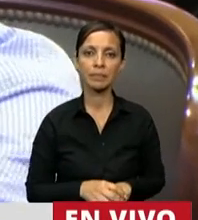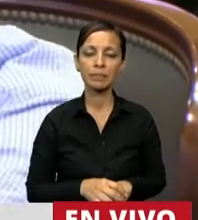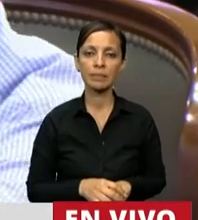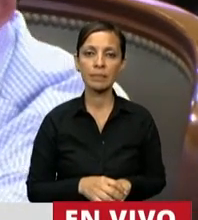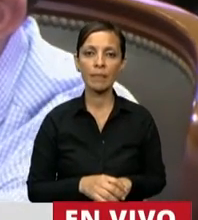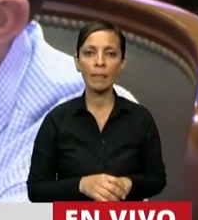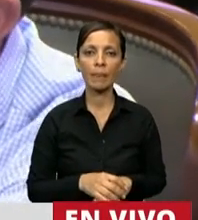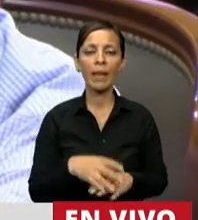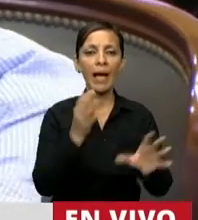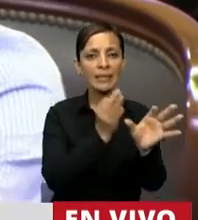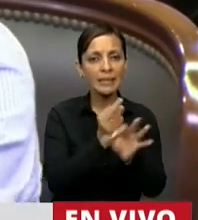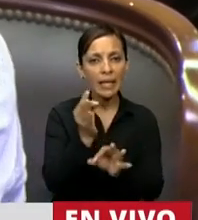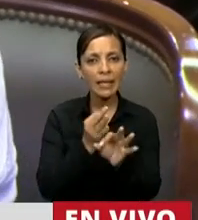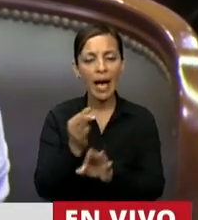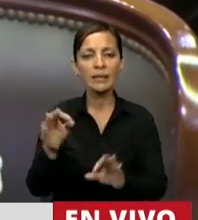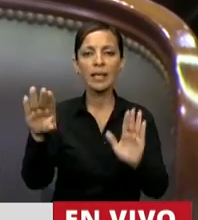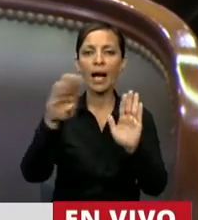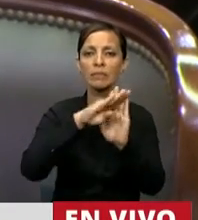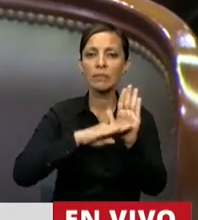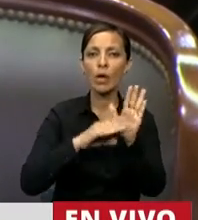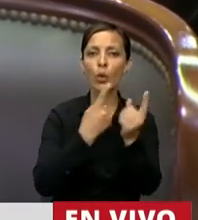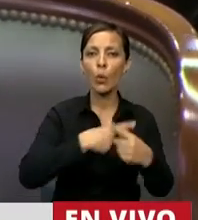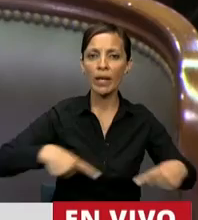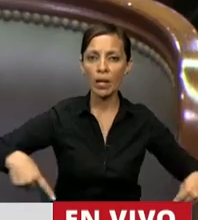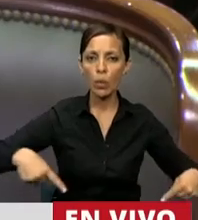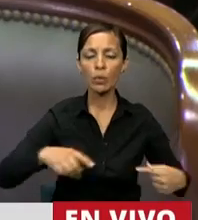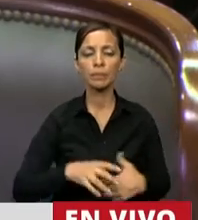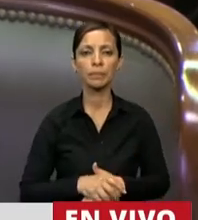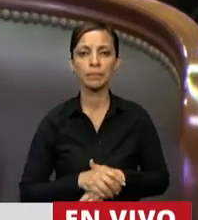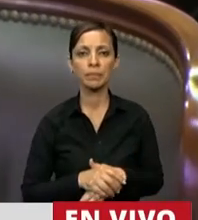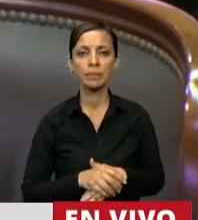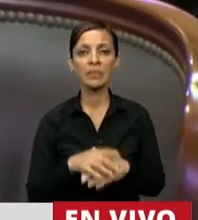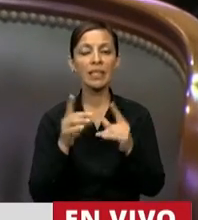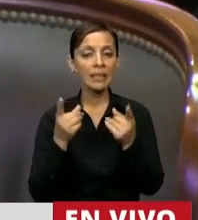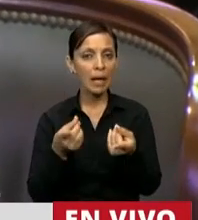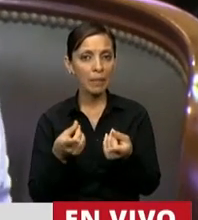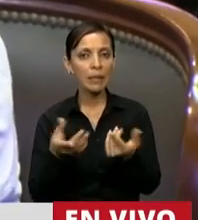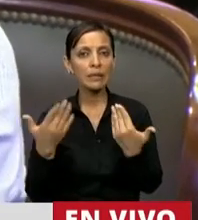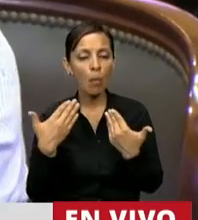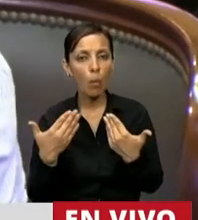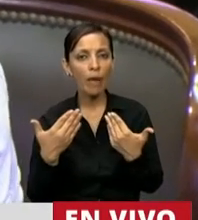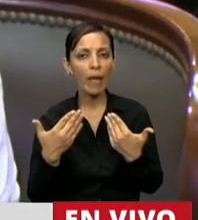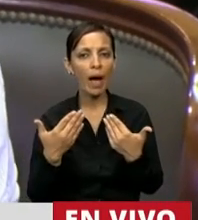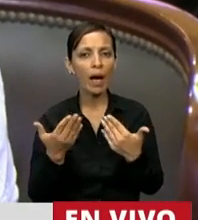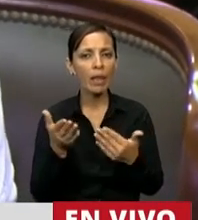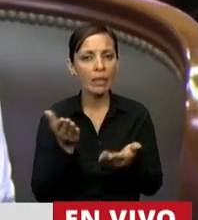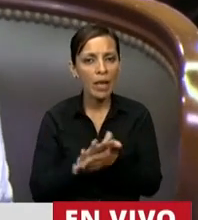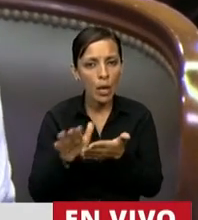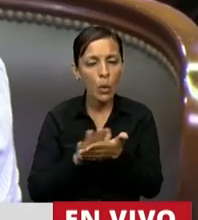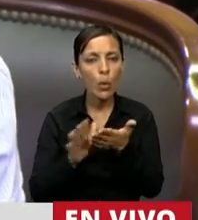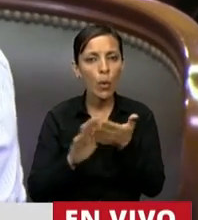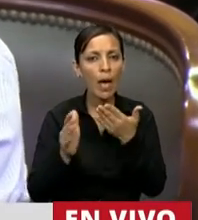de las pedagogías y el currículum, y de, también pueda redistribuir de una manera mucho